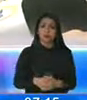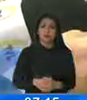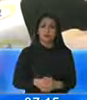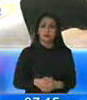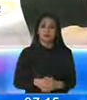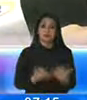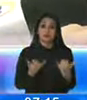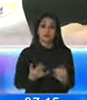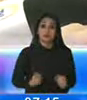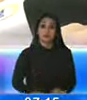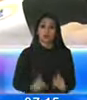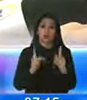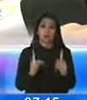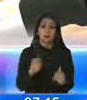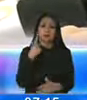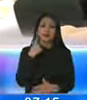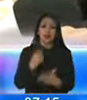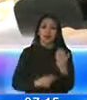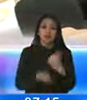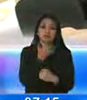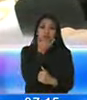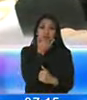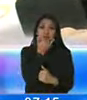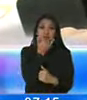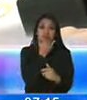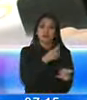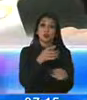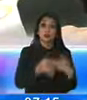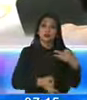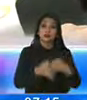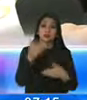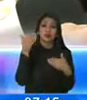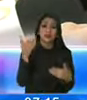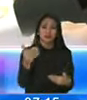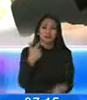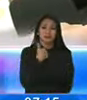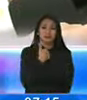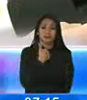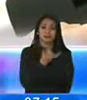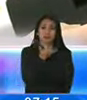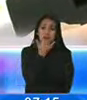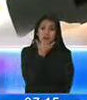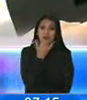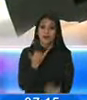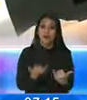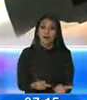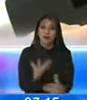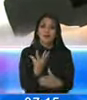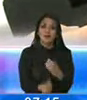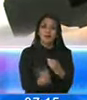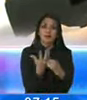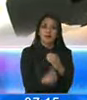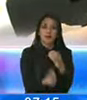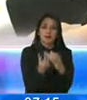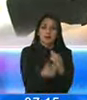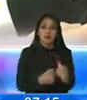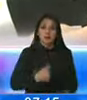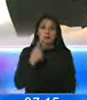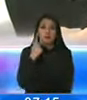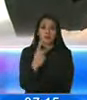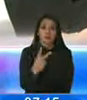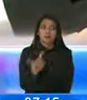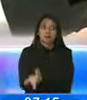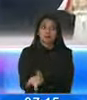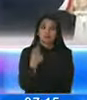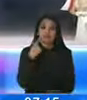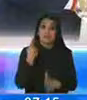una oportunidad para esconder las falencias del planteamiento de un juicio político que ahora mismo verán ustedes qué